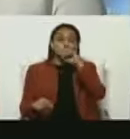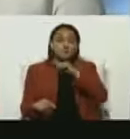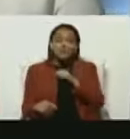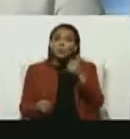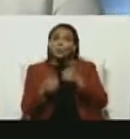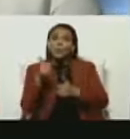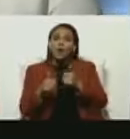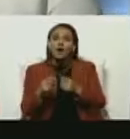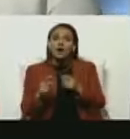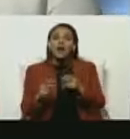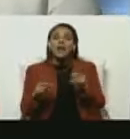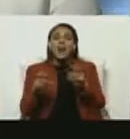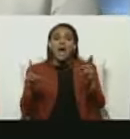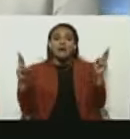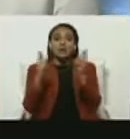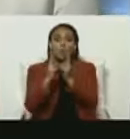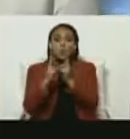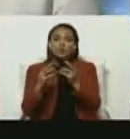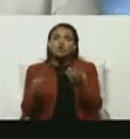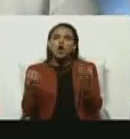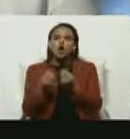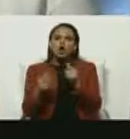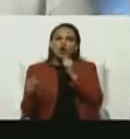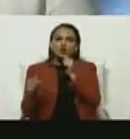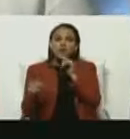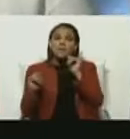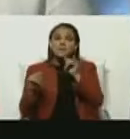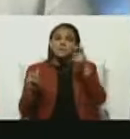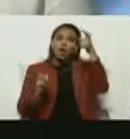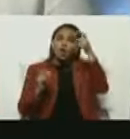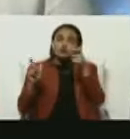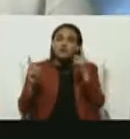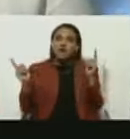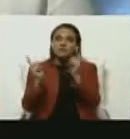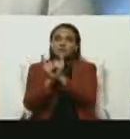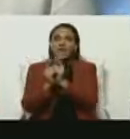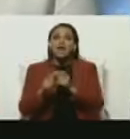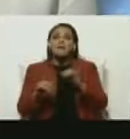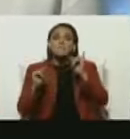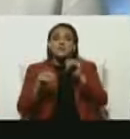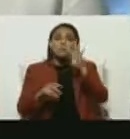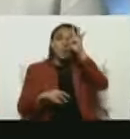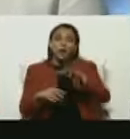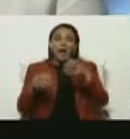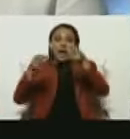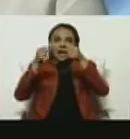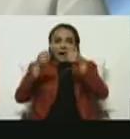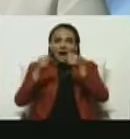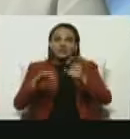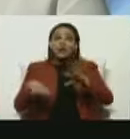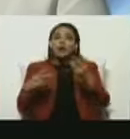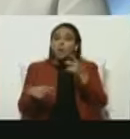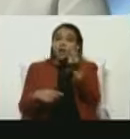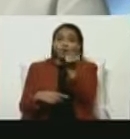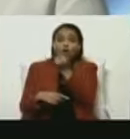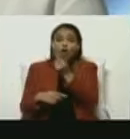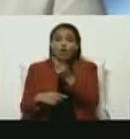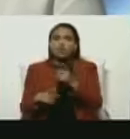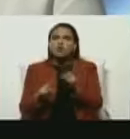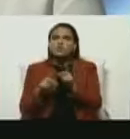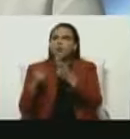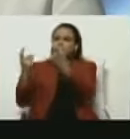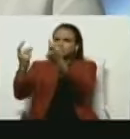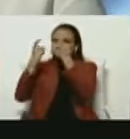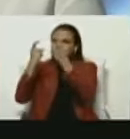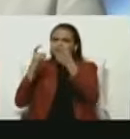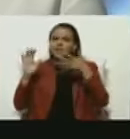la reunión que establece él con el presidente Chávez en la cárcel, para obtener de esa manera la instrucción